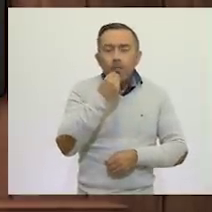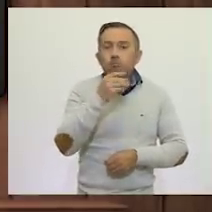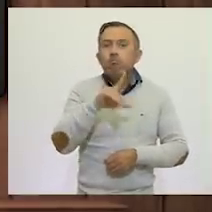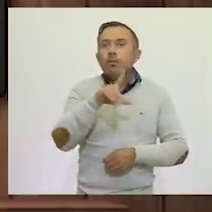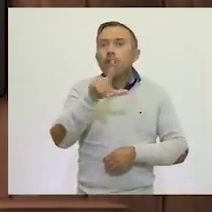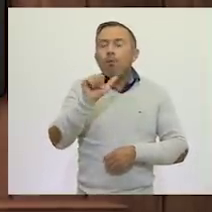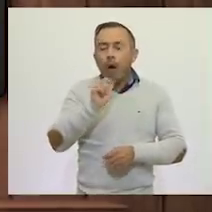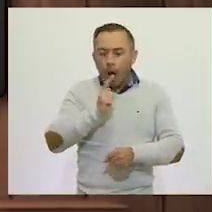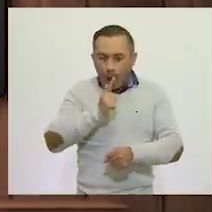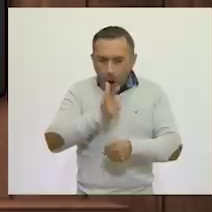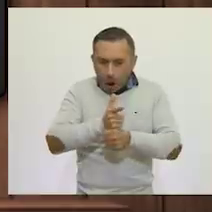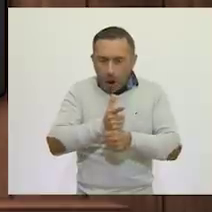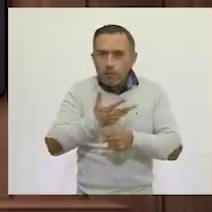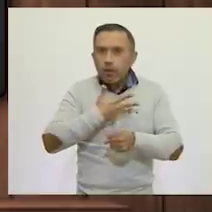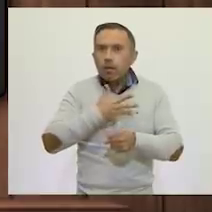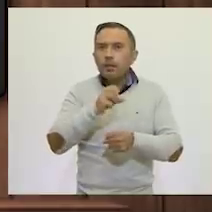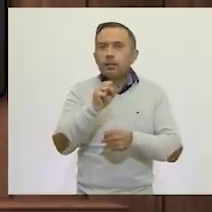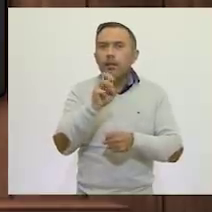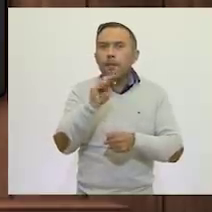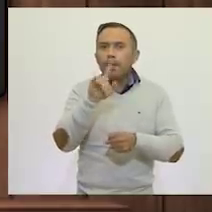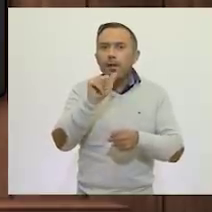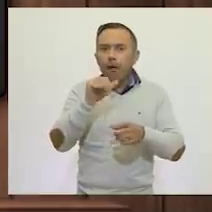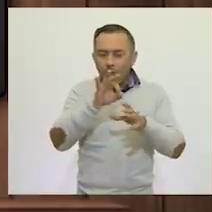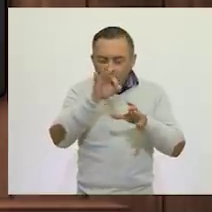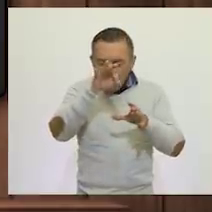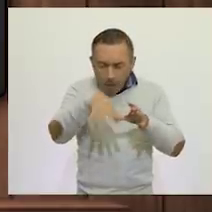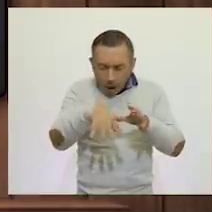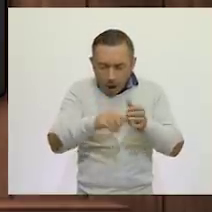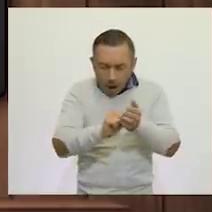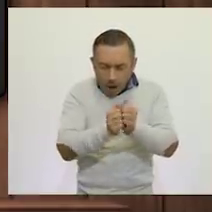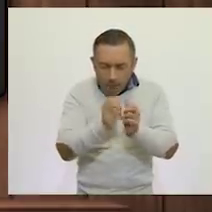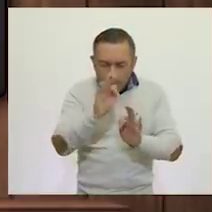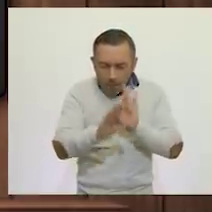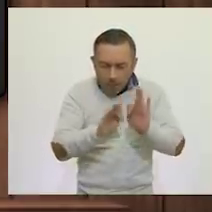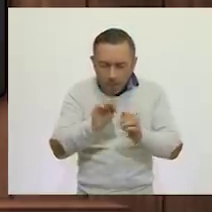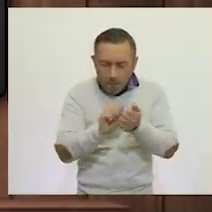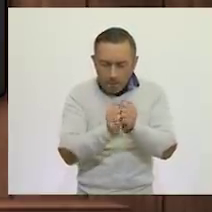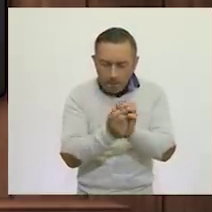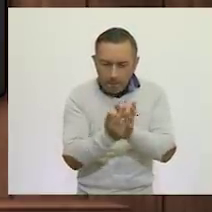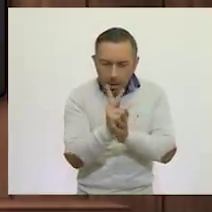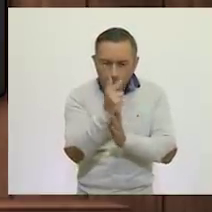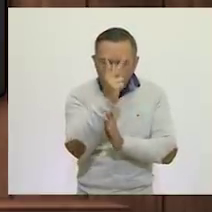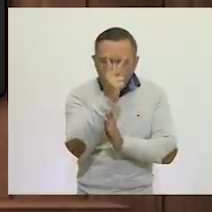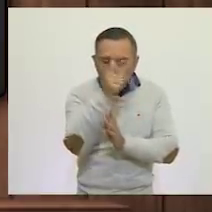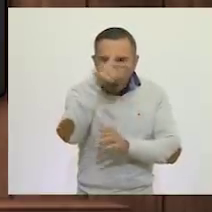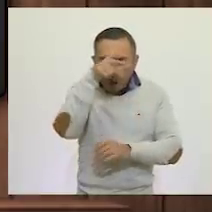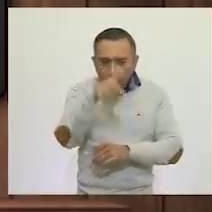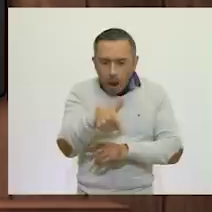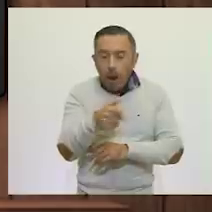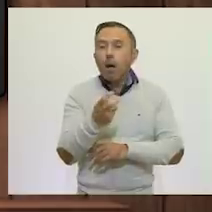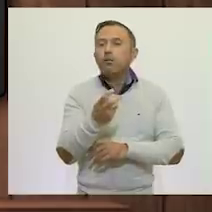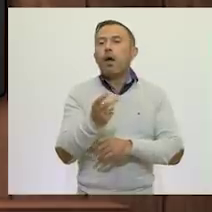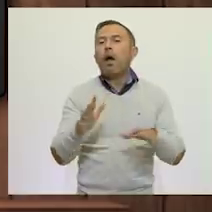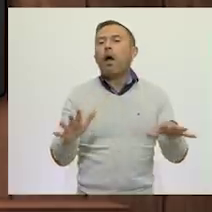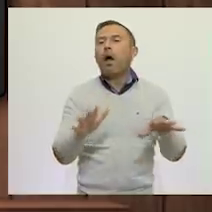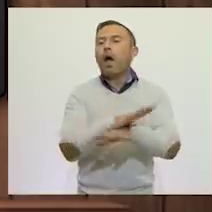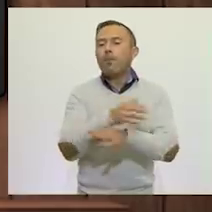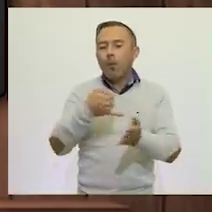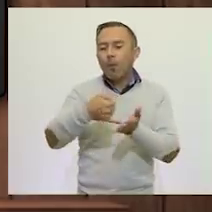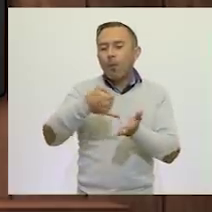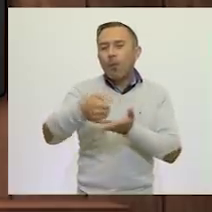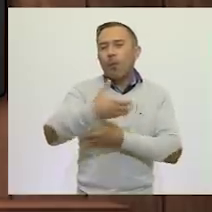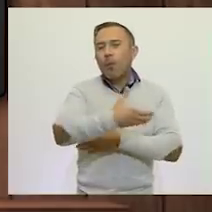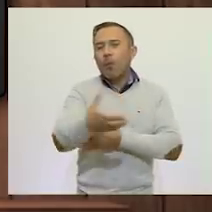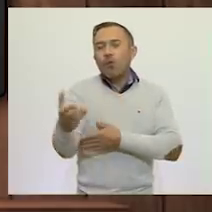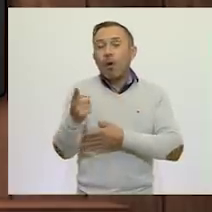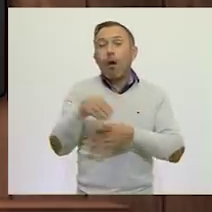que al descubrir que las semillas podían sembrarse y cultivarse, culminaron en el cambio revolucionario de la agricultura. Ahora,